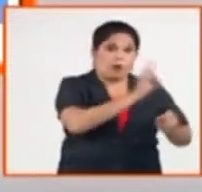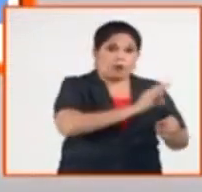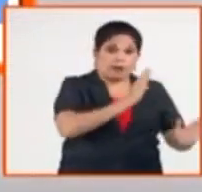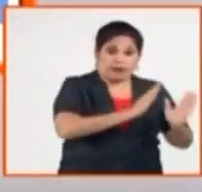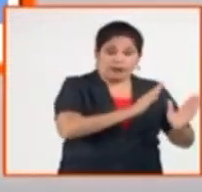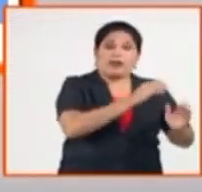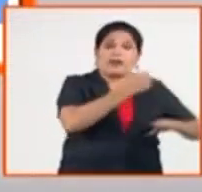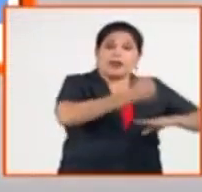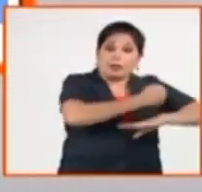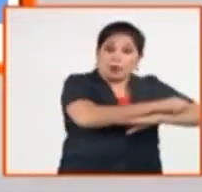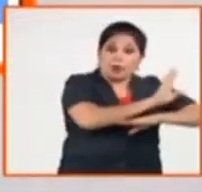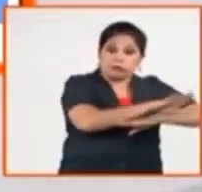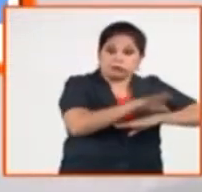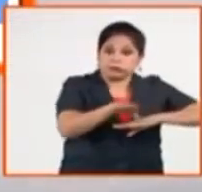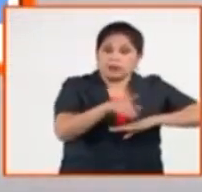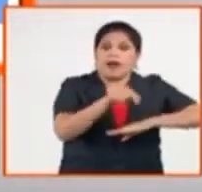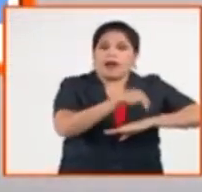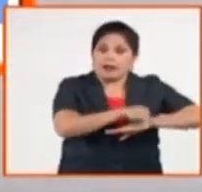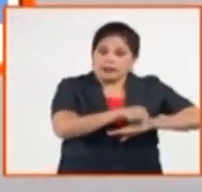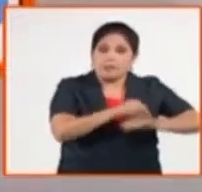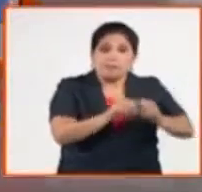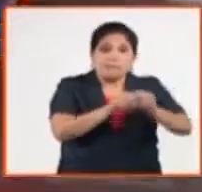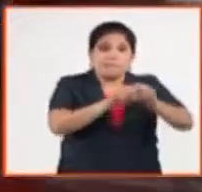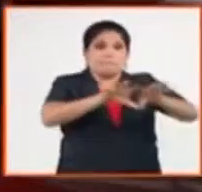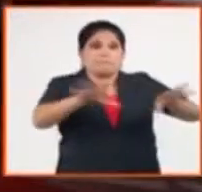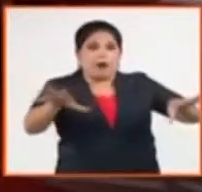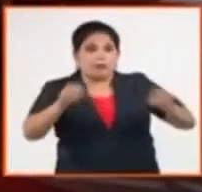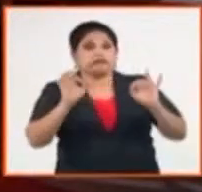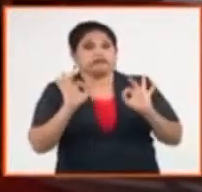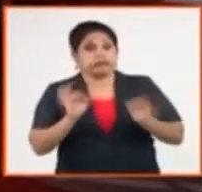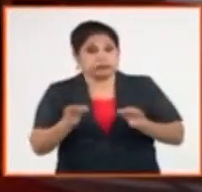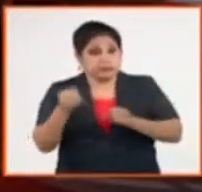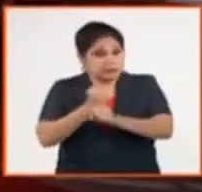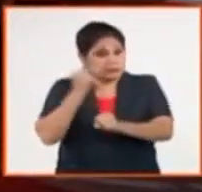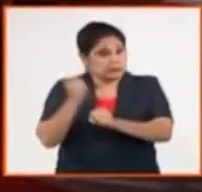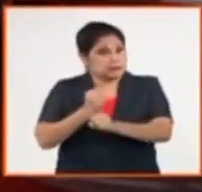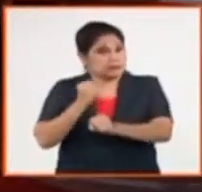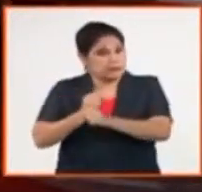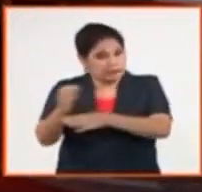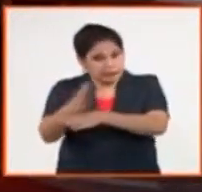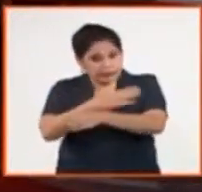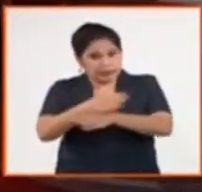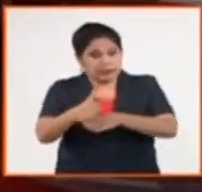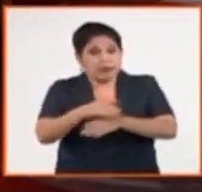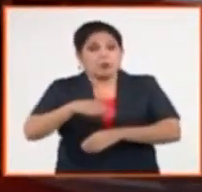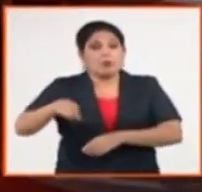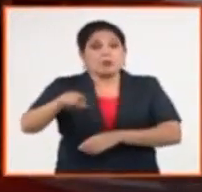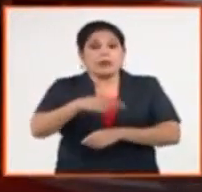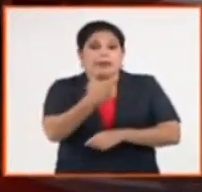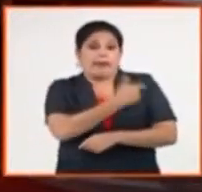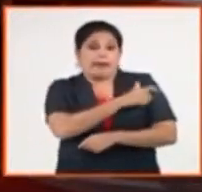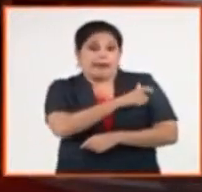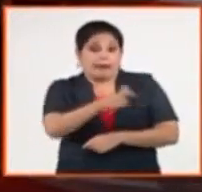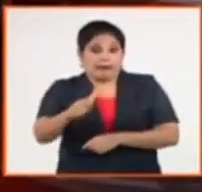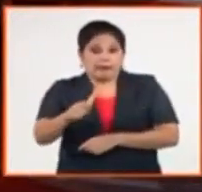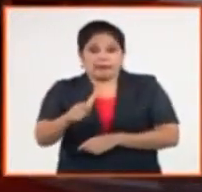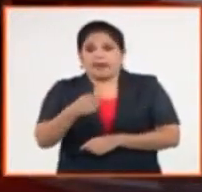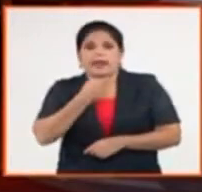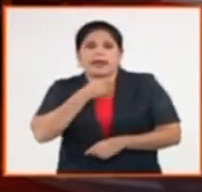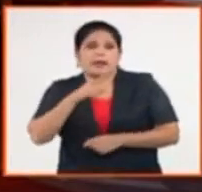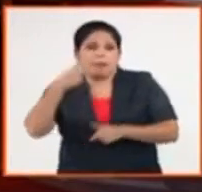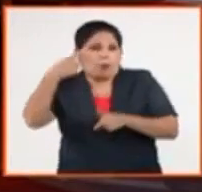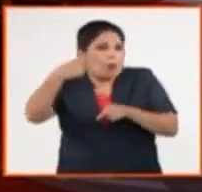ahora se han visto multiplicados en su labor, porque si, como usted decía, en una campaña de vacunación, la poliomielitis, tienen que